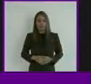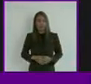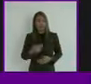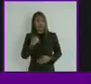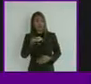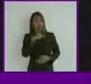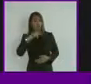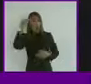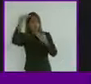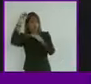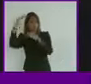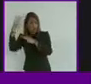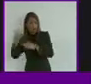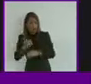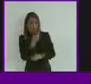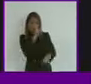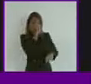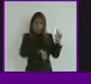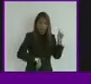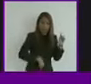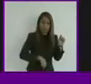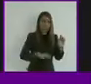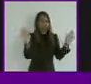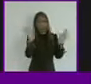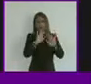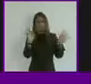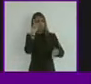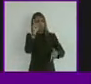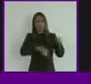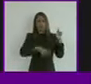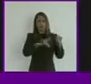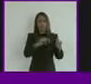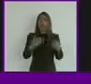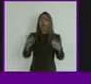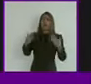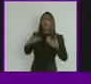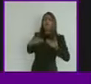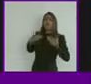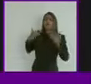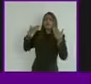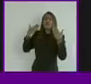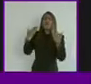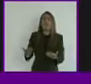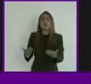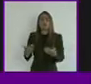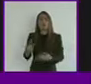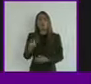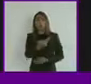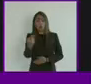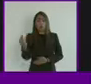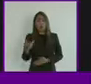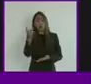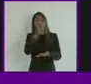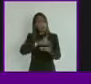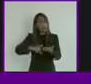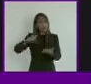nosotros como adultos y no pueden permitir que nadie nos robe, que se llama la confianza. Si ustedes están en un lugar, un grupo de